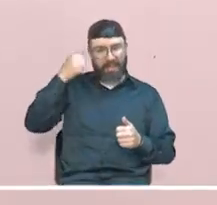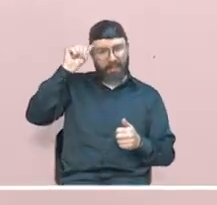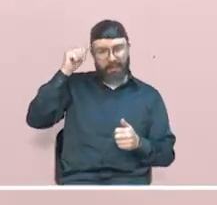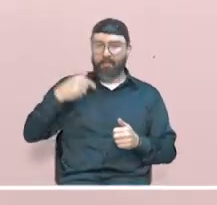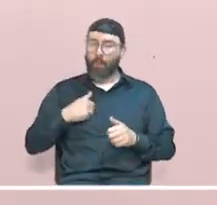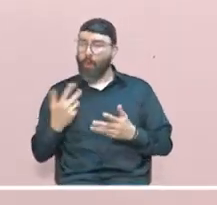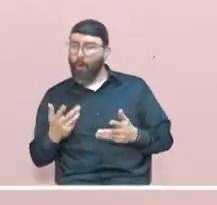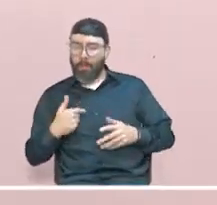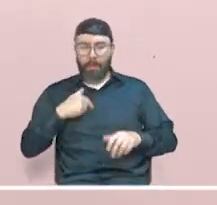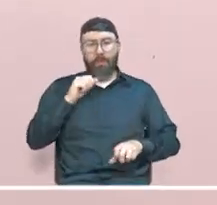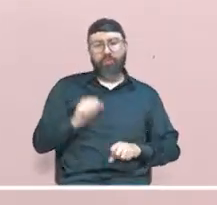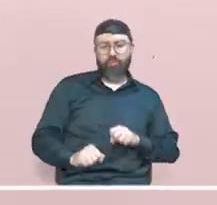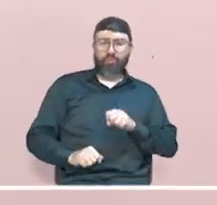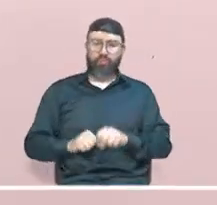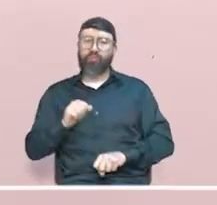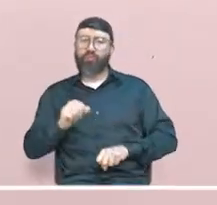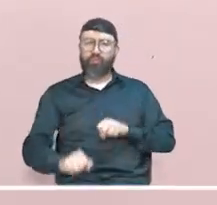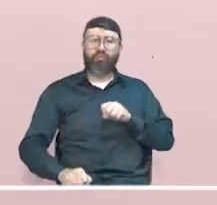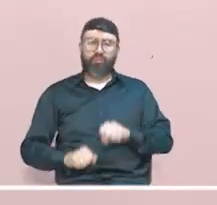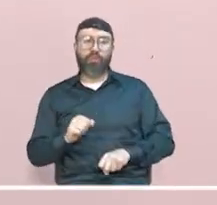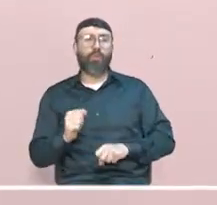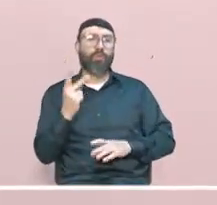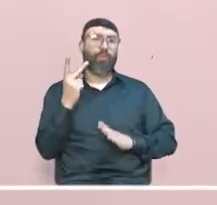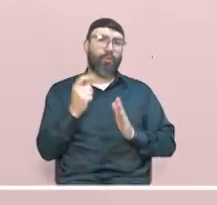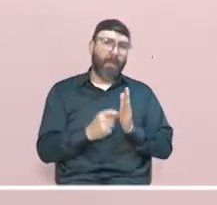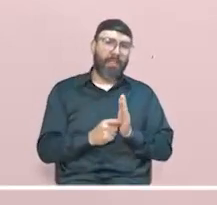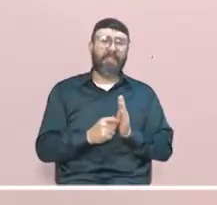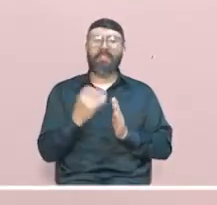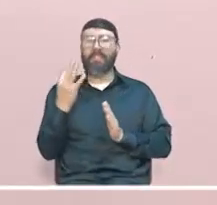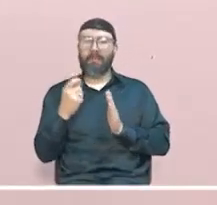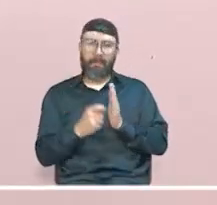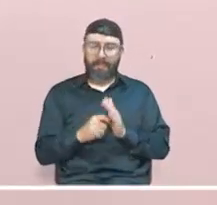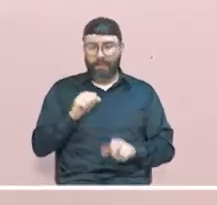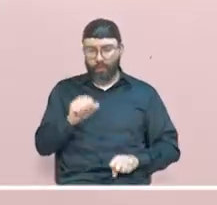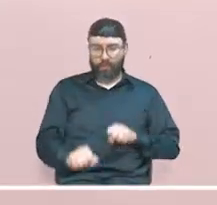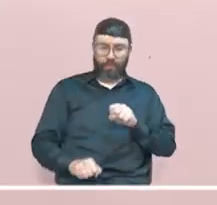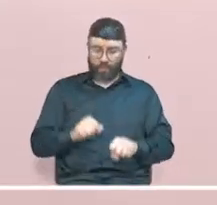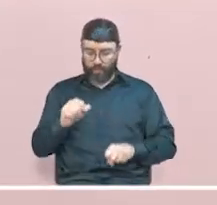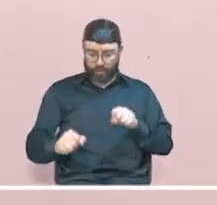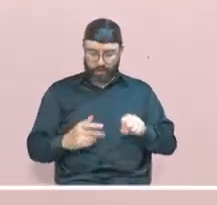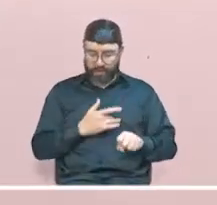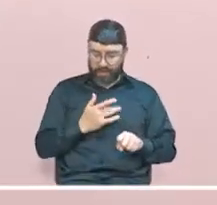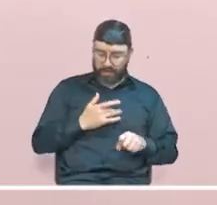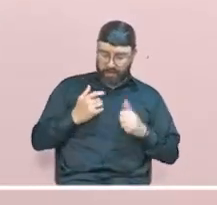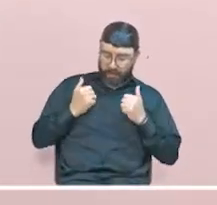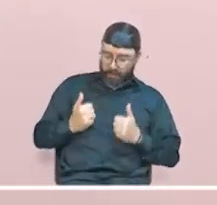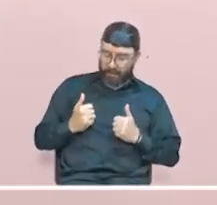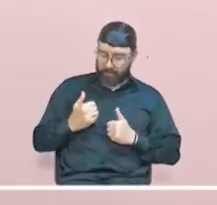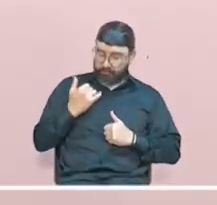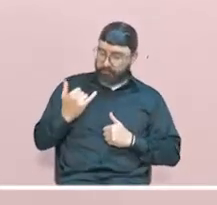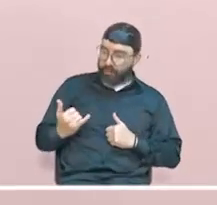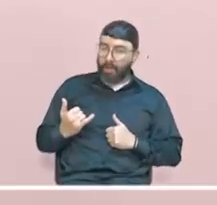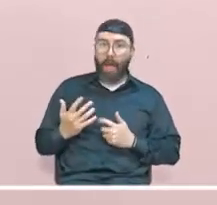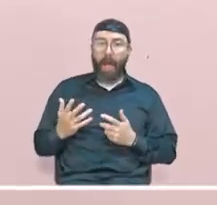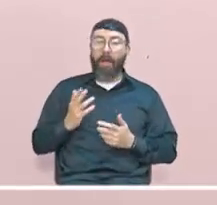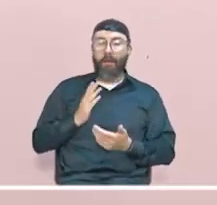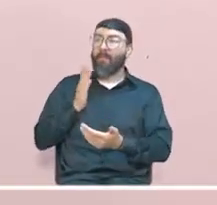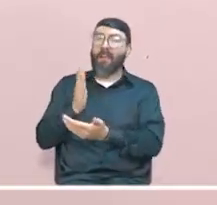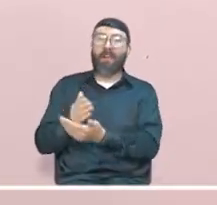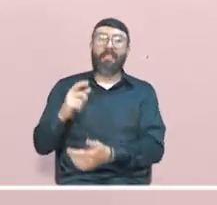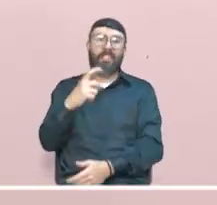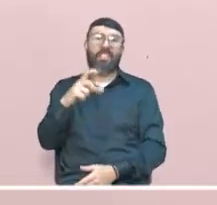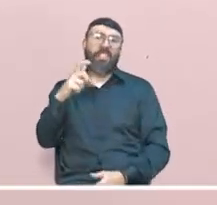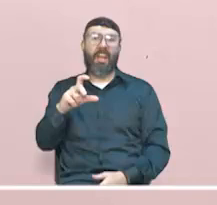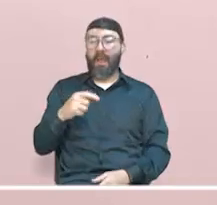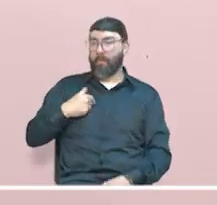de montar grabada, entonces salgo 2-3 veces en la ciclovía y me siento muy bien, entonces me voy para Chinchiná, pues para hablar aquí los que